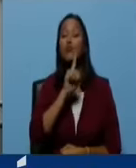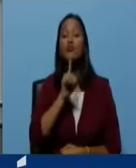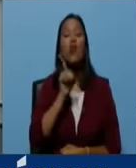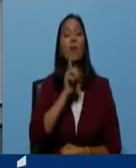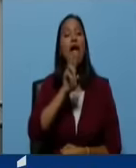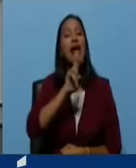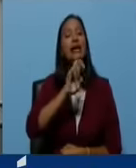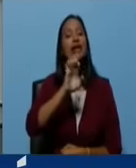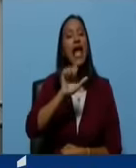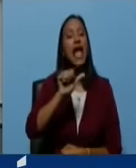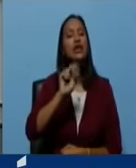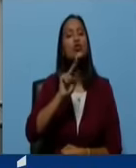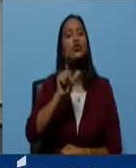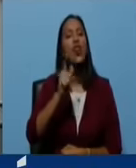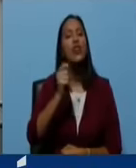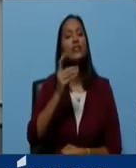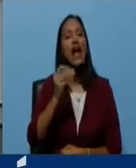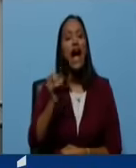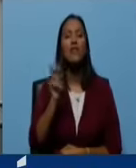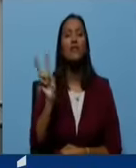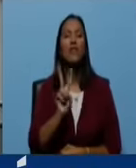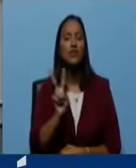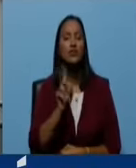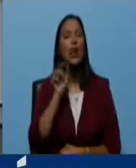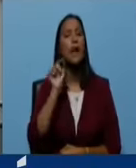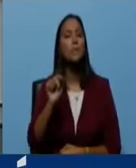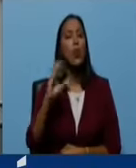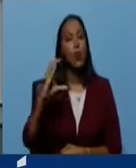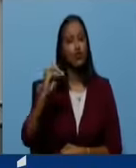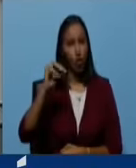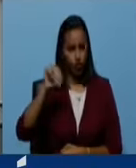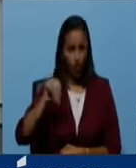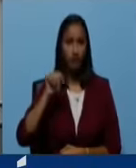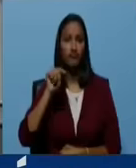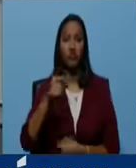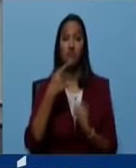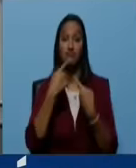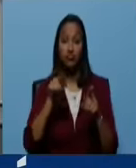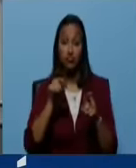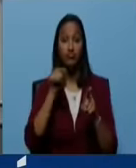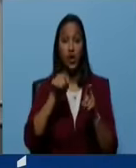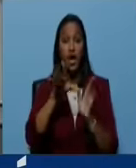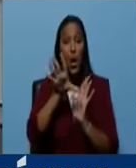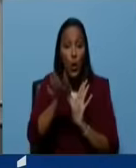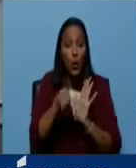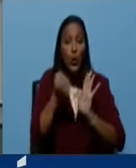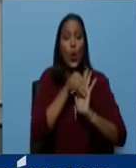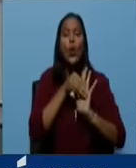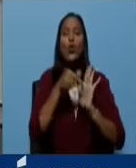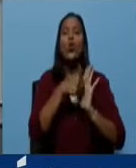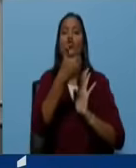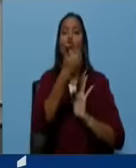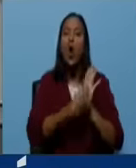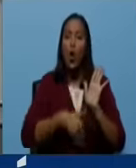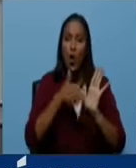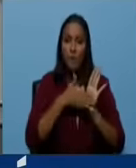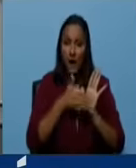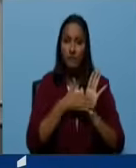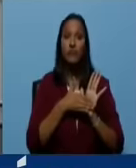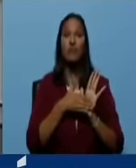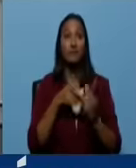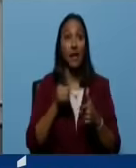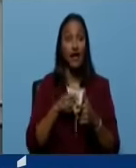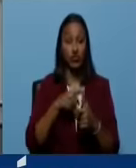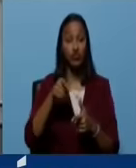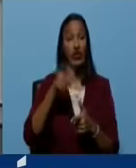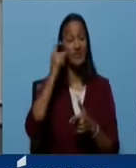resultadosconvenezuela.com. Quiero destacar que de manera oportuna, rápida, el 7 de agosto del presente año, el